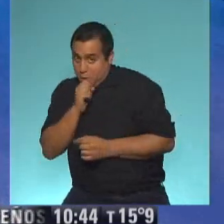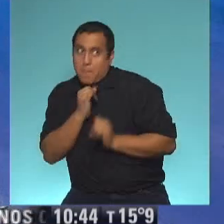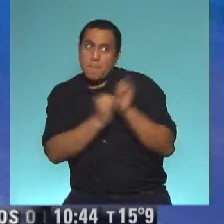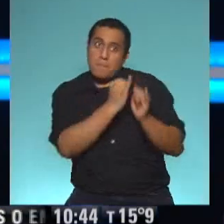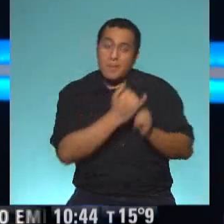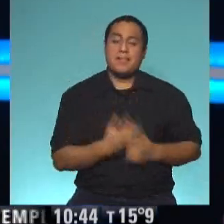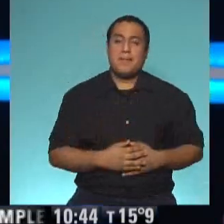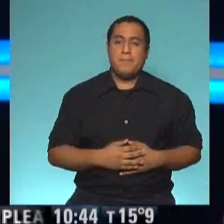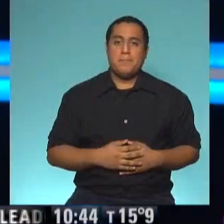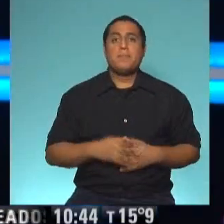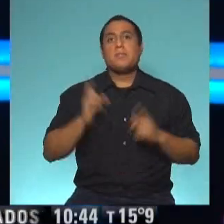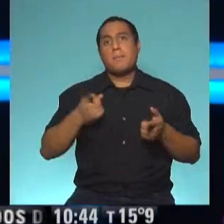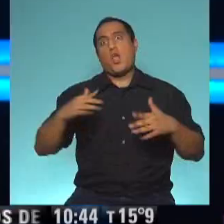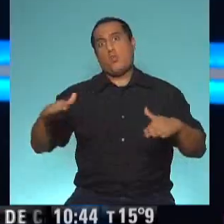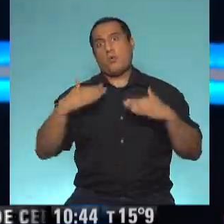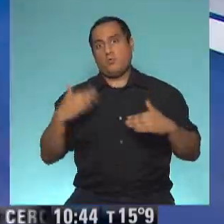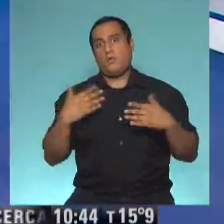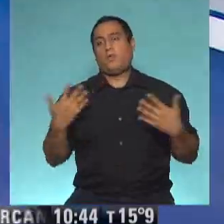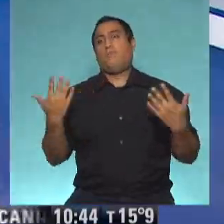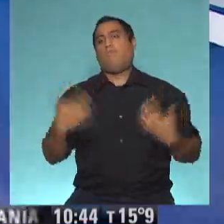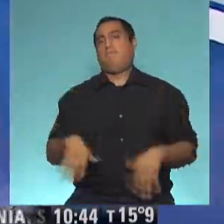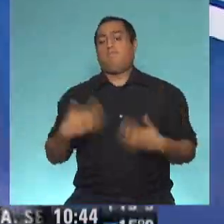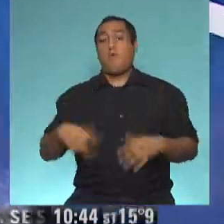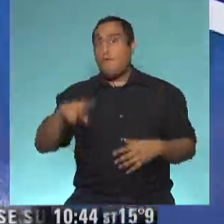y educación física